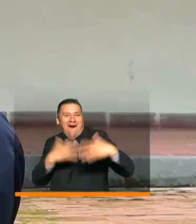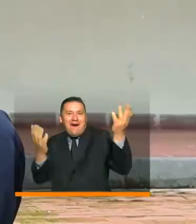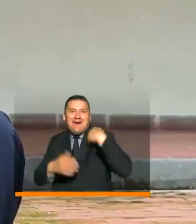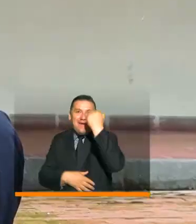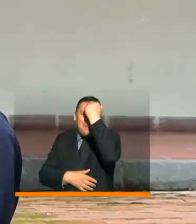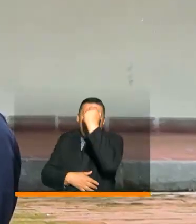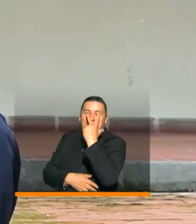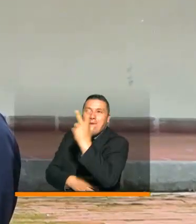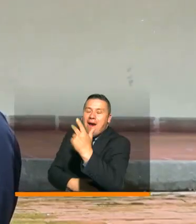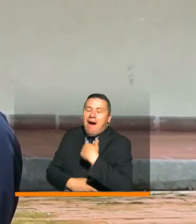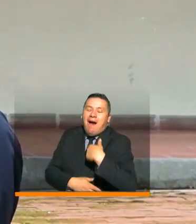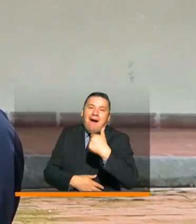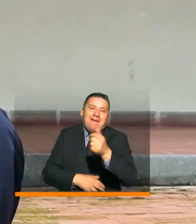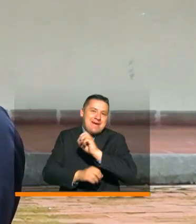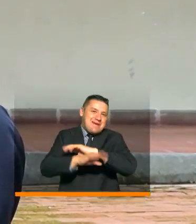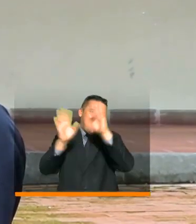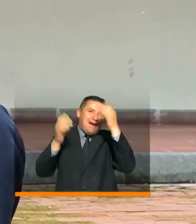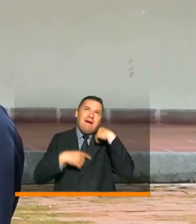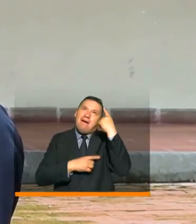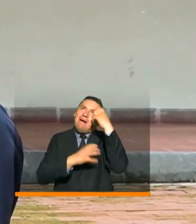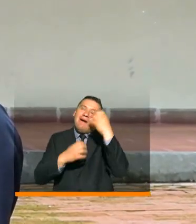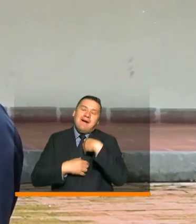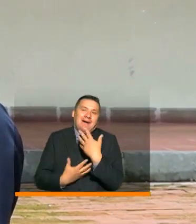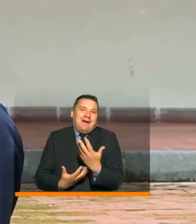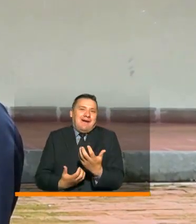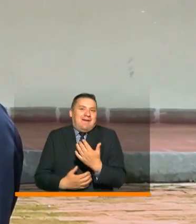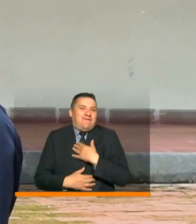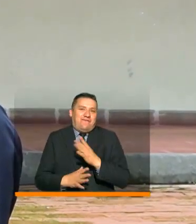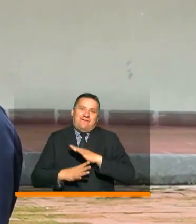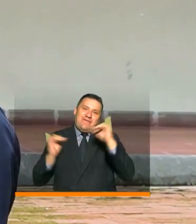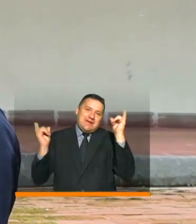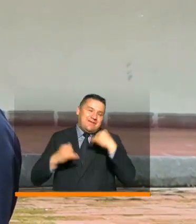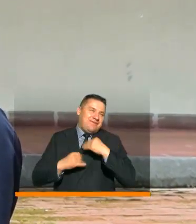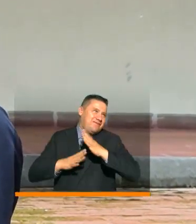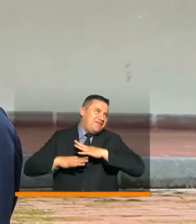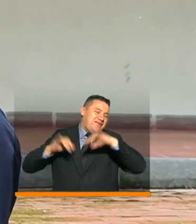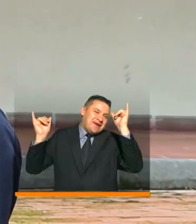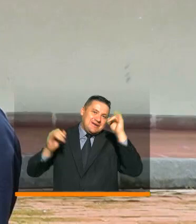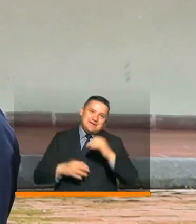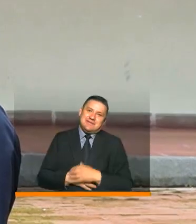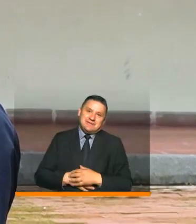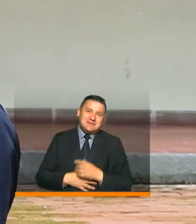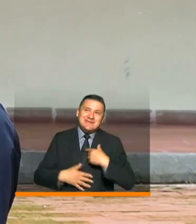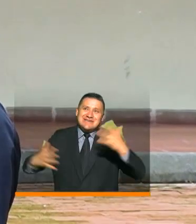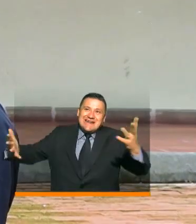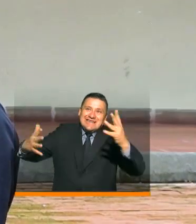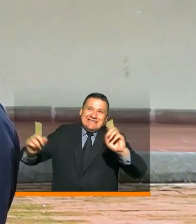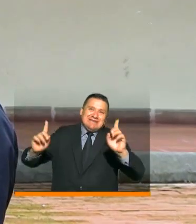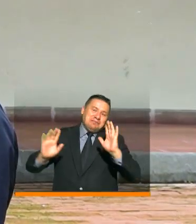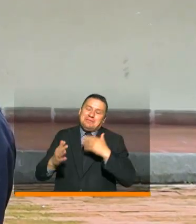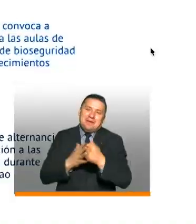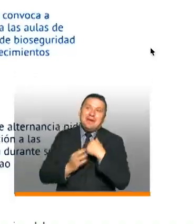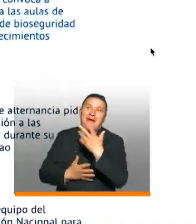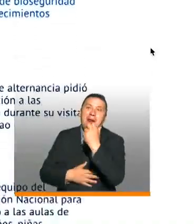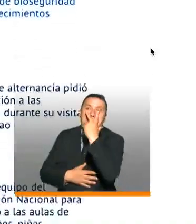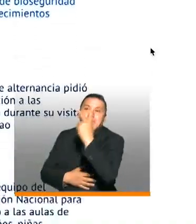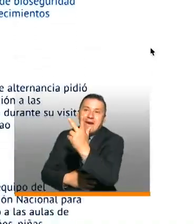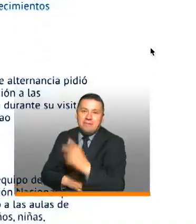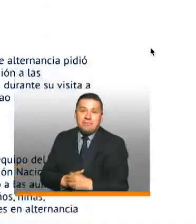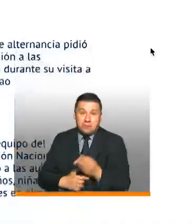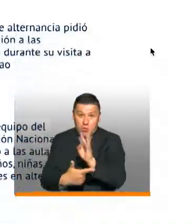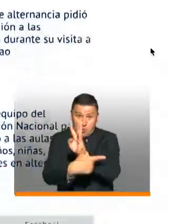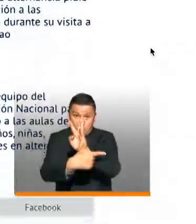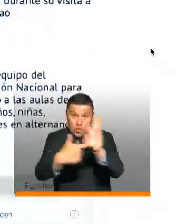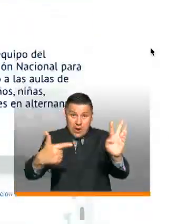profesora y entonces, claro, los extrañaba, entonces sentí felicidad, así no los puedo abrazar, pero los puedo ver. En la página